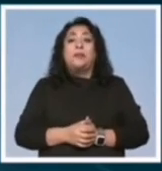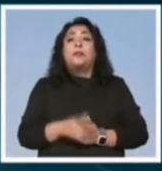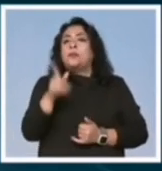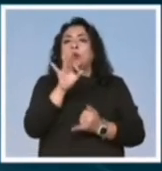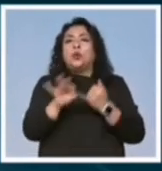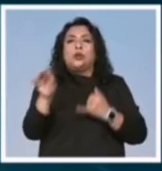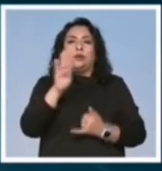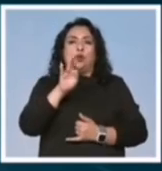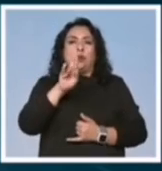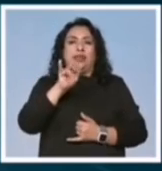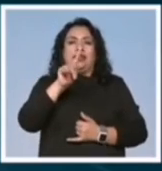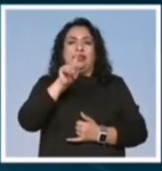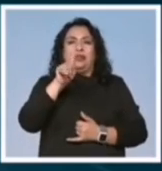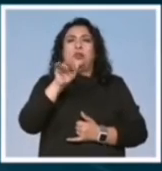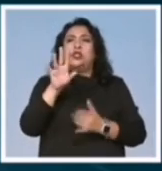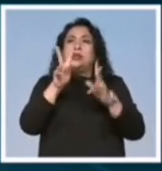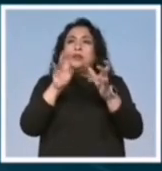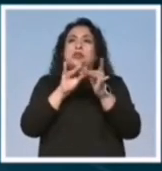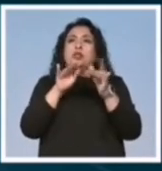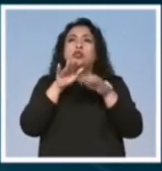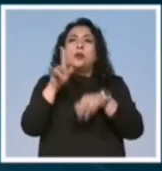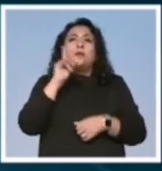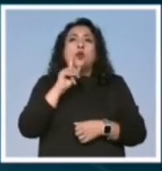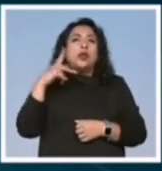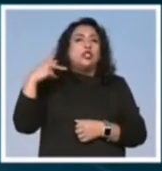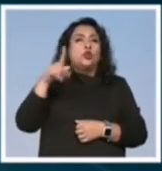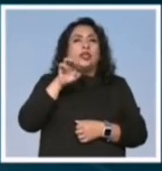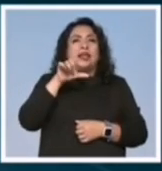Beatriz Pastor habló de las mujeres de Elena Poniatowska.